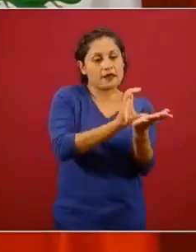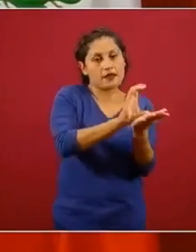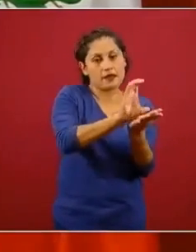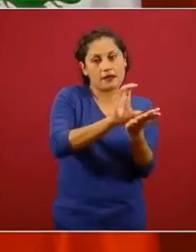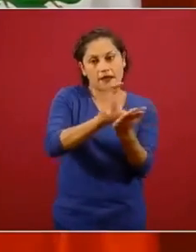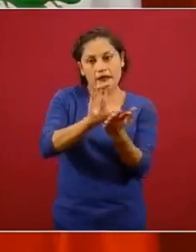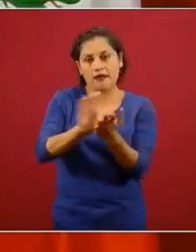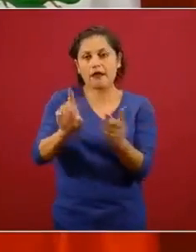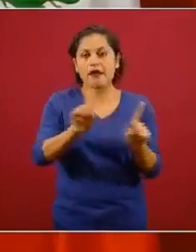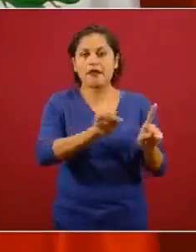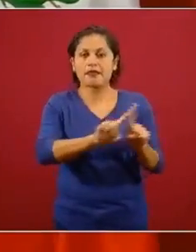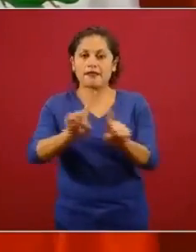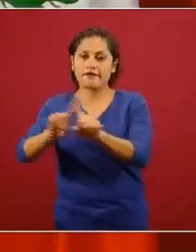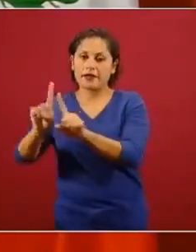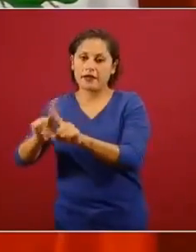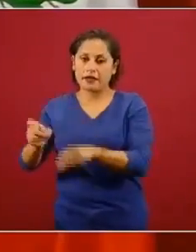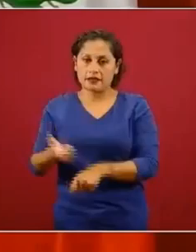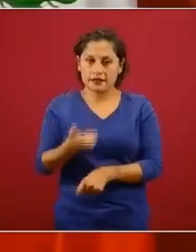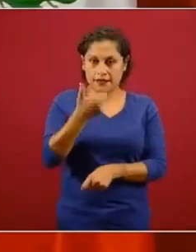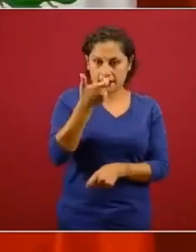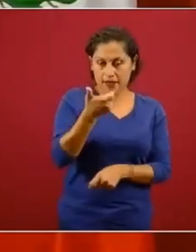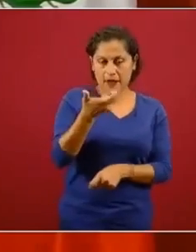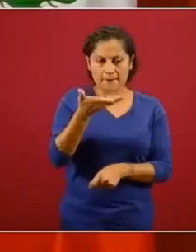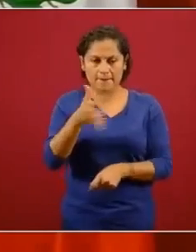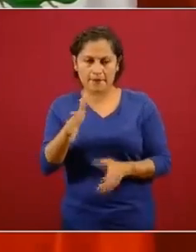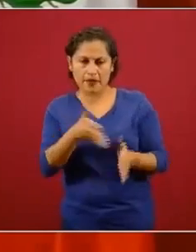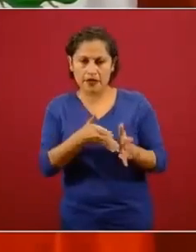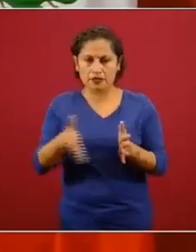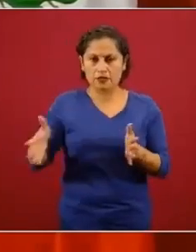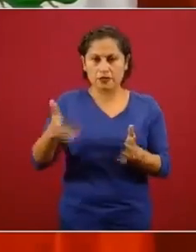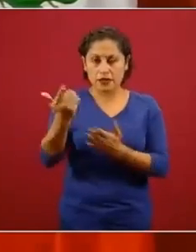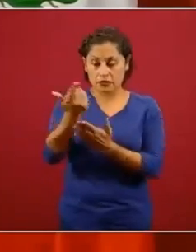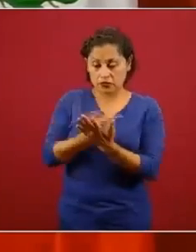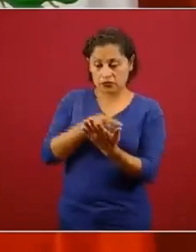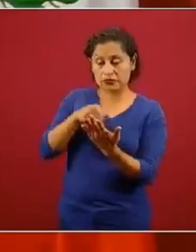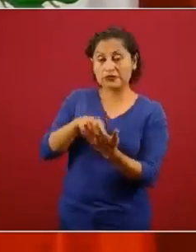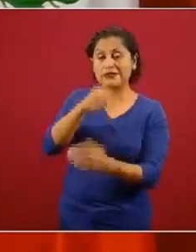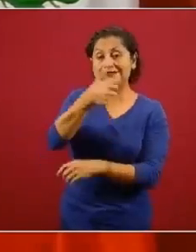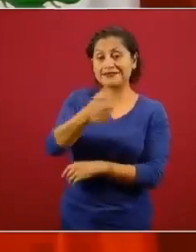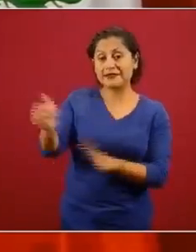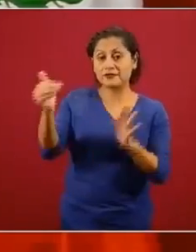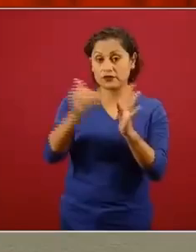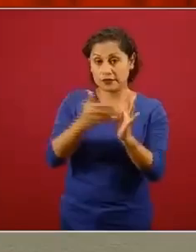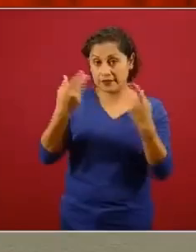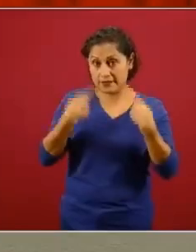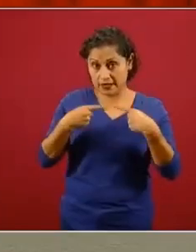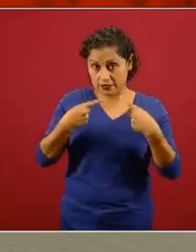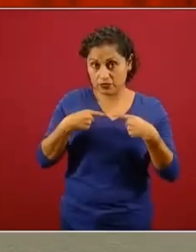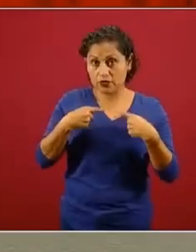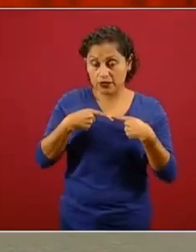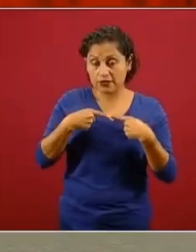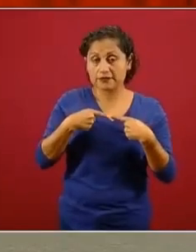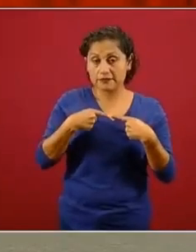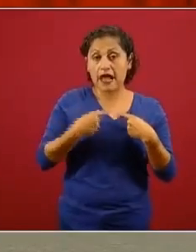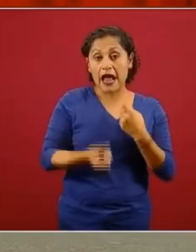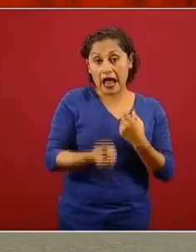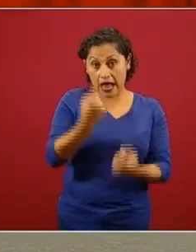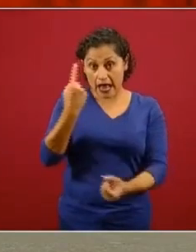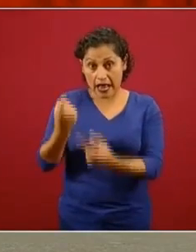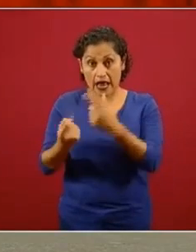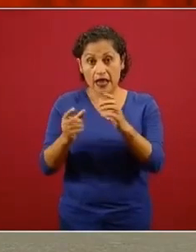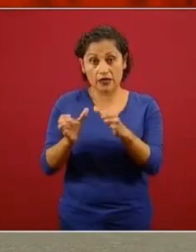alrededor de un poco más de 600,000 beneficiarios potenciales, y entre esos